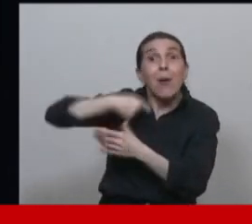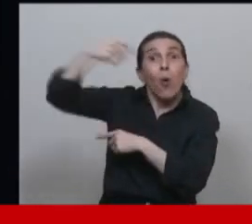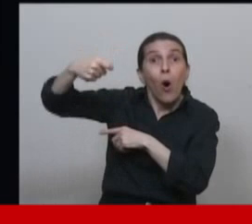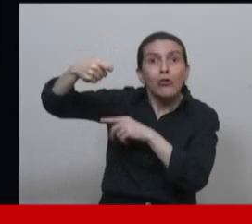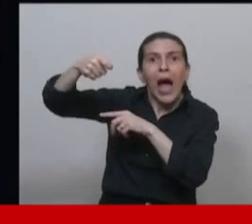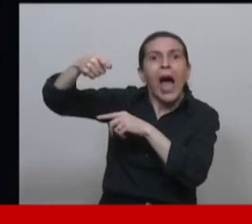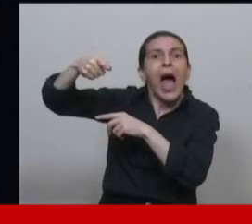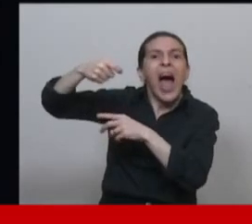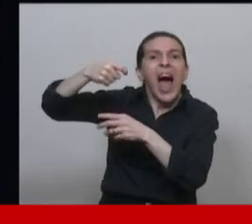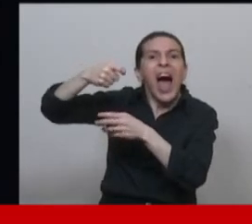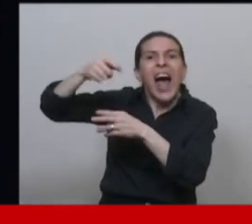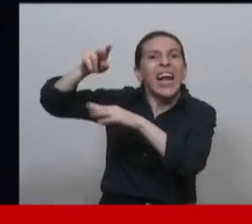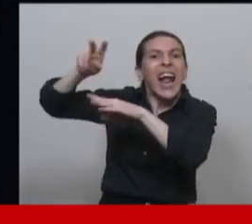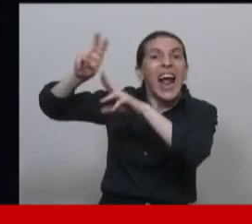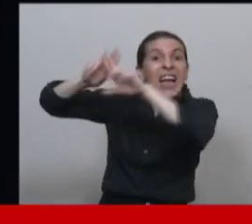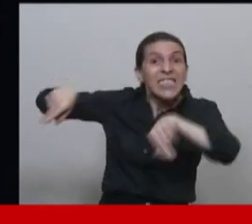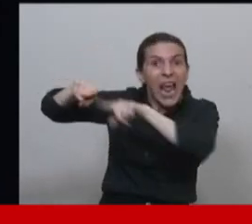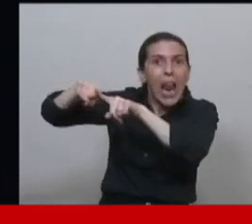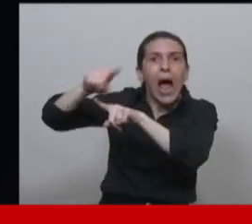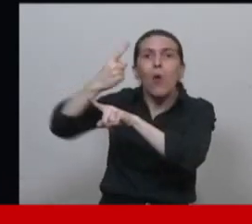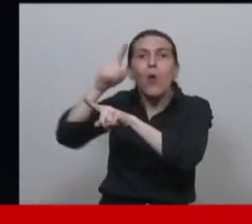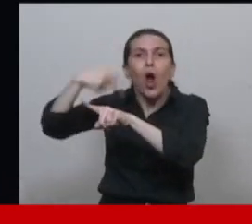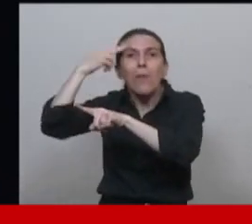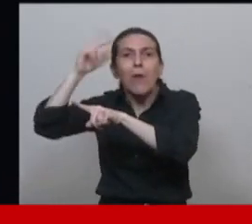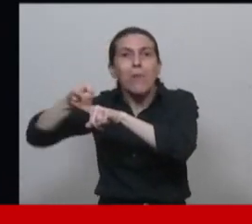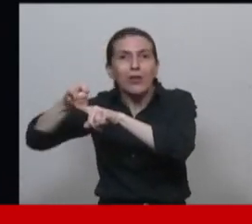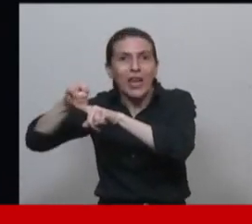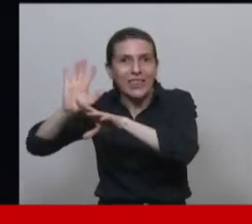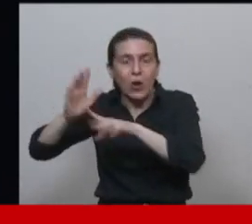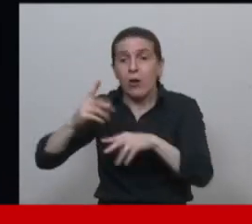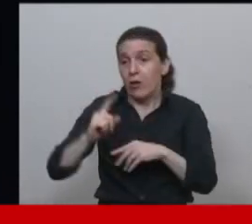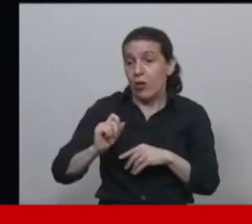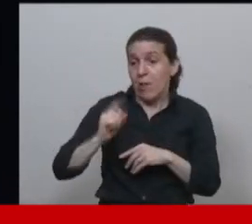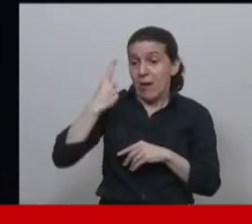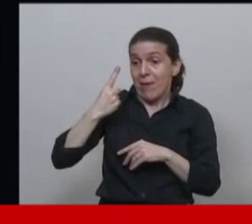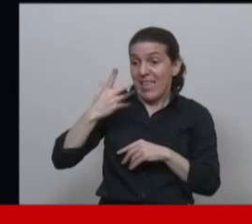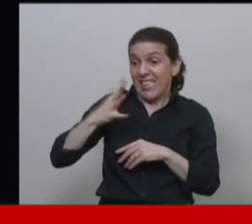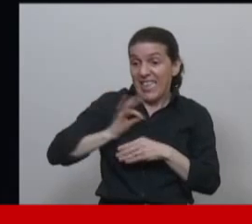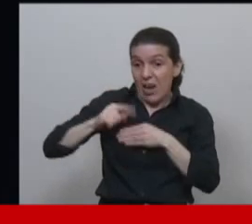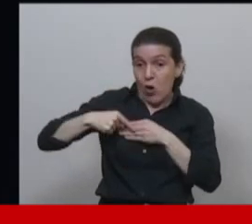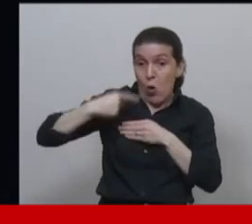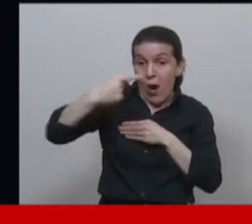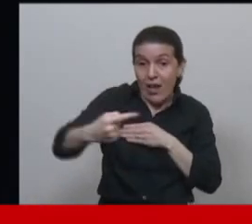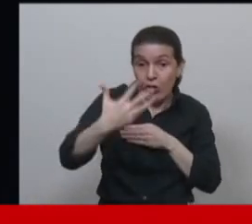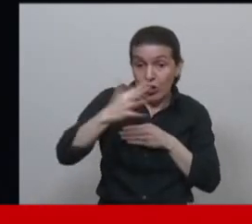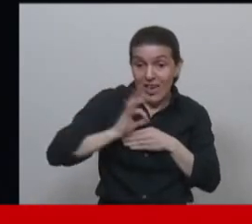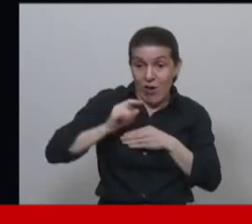1,9%. Esto equivale a que en los primeros 5 años el Estado va a enfrentar una